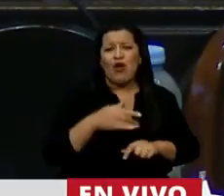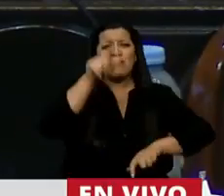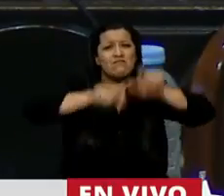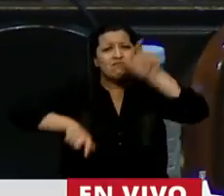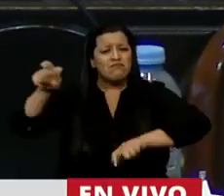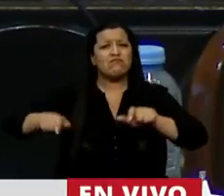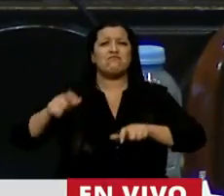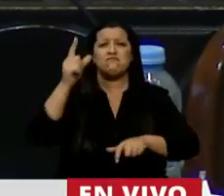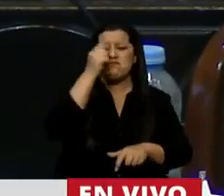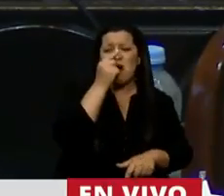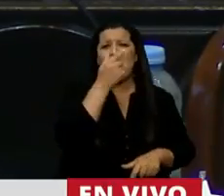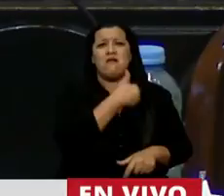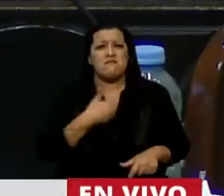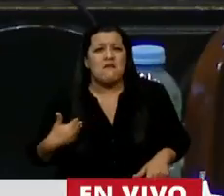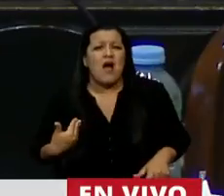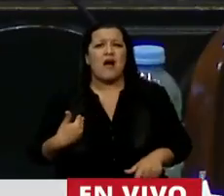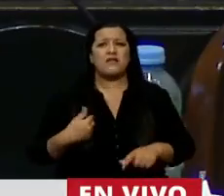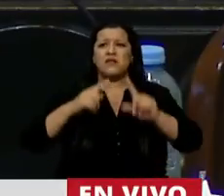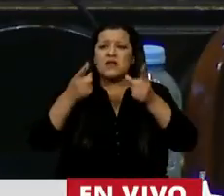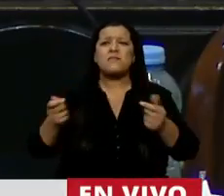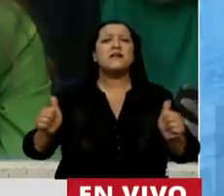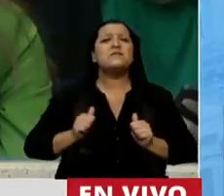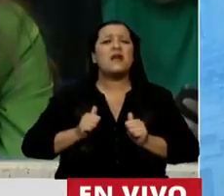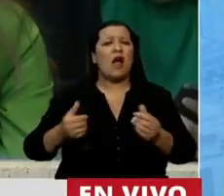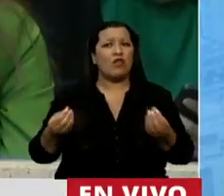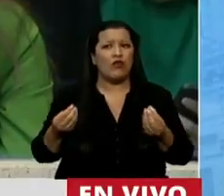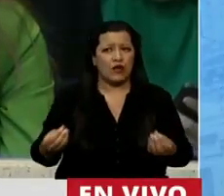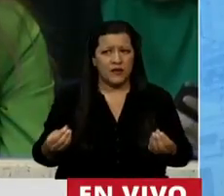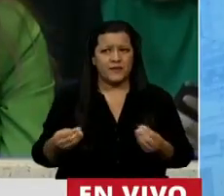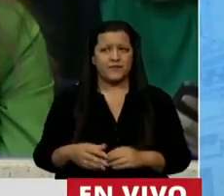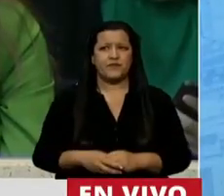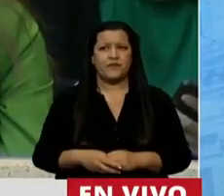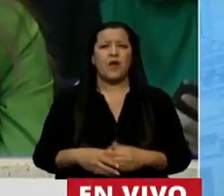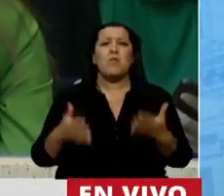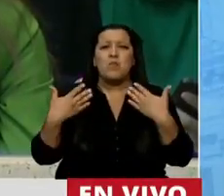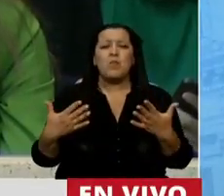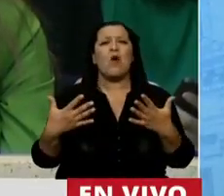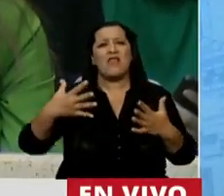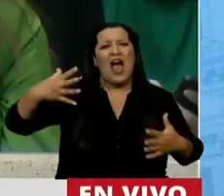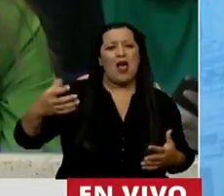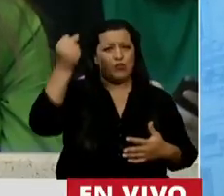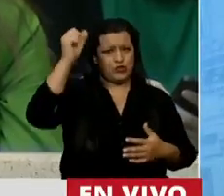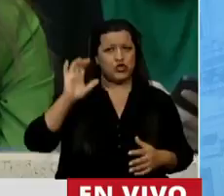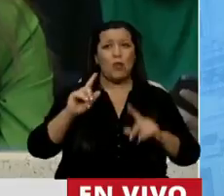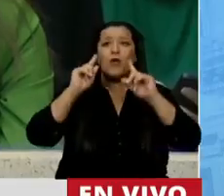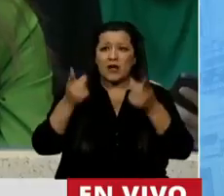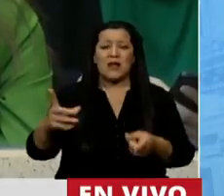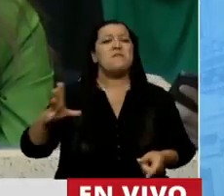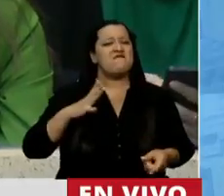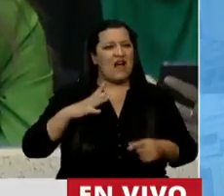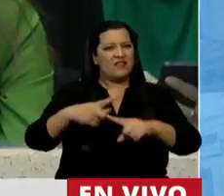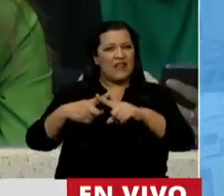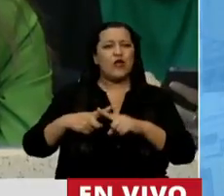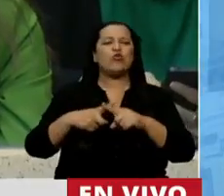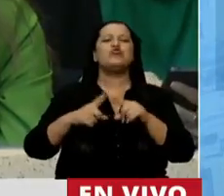aquellos padres y madres que están esperando la posibilidad de llevar adelante una adopción, porque también está pendiente la discusión